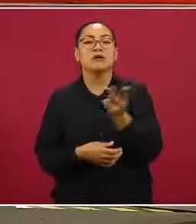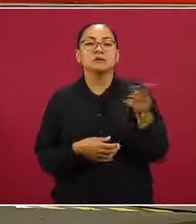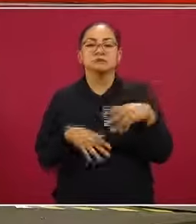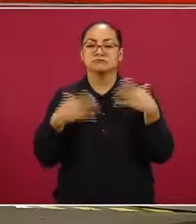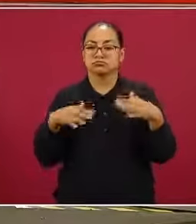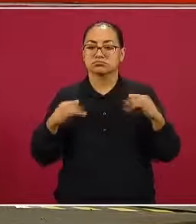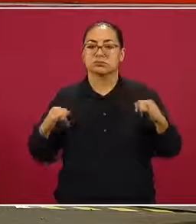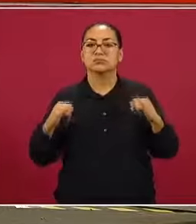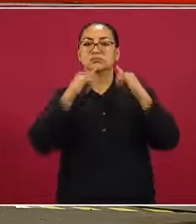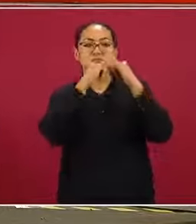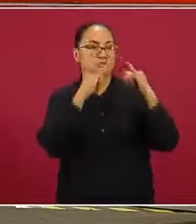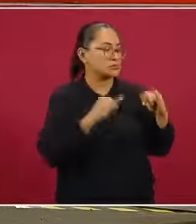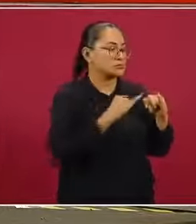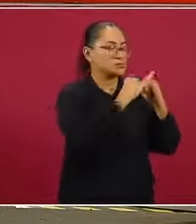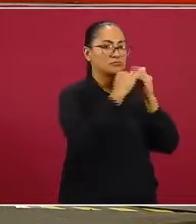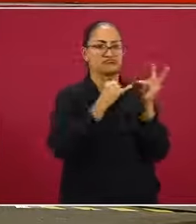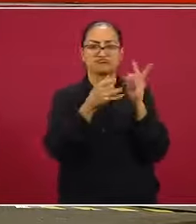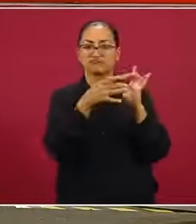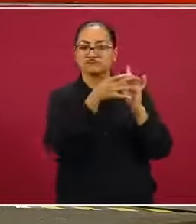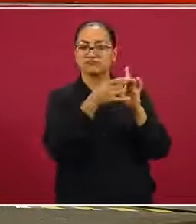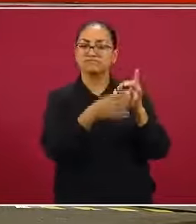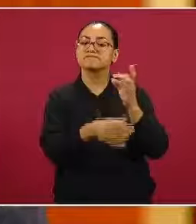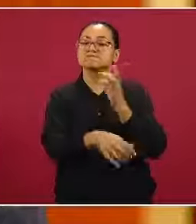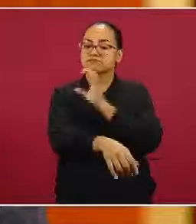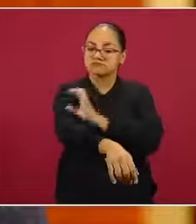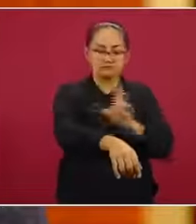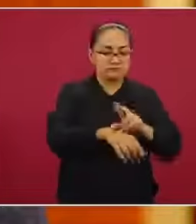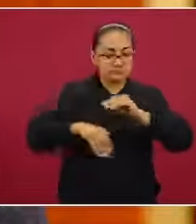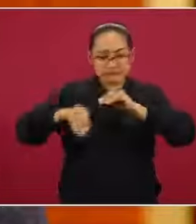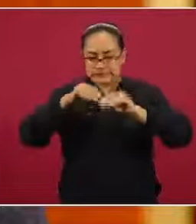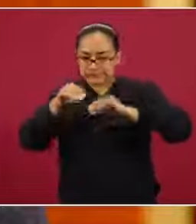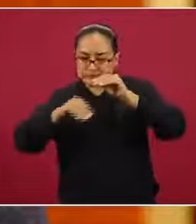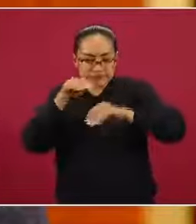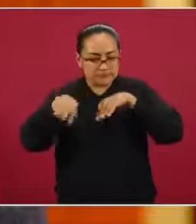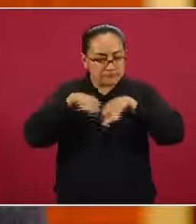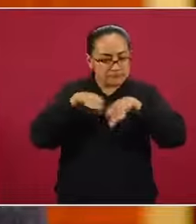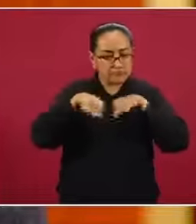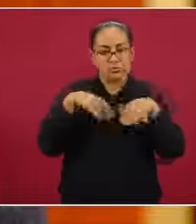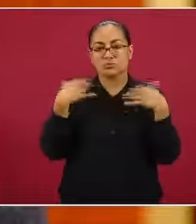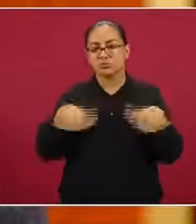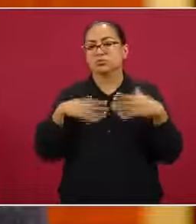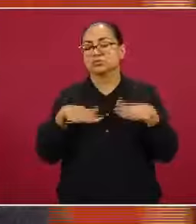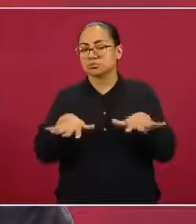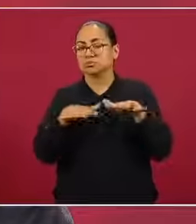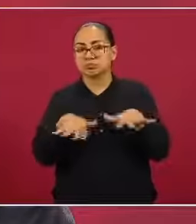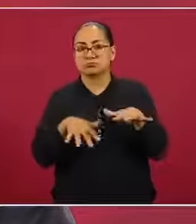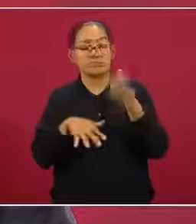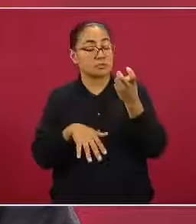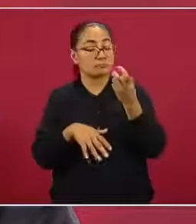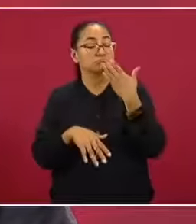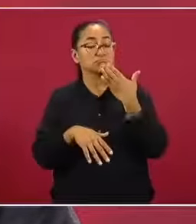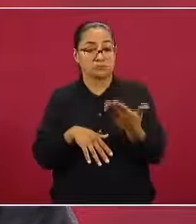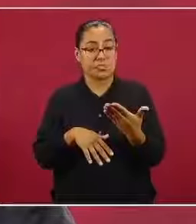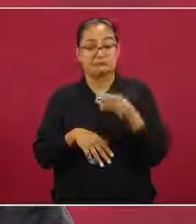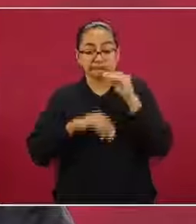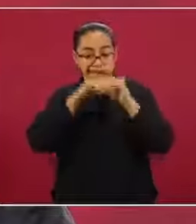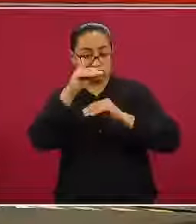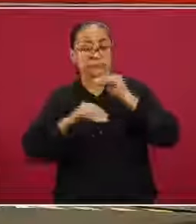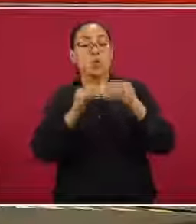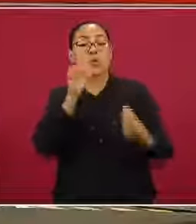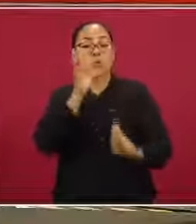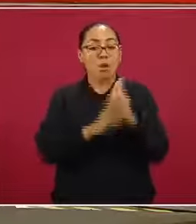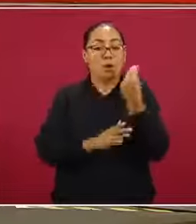mexicana 051, coordinó también de manera magistral todo el proceso de generación de esta norma y al grupo